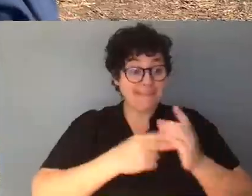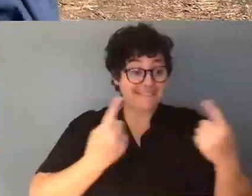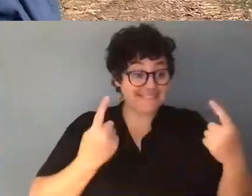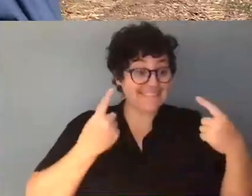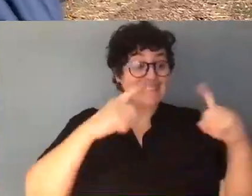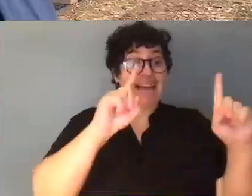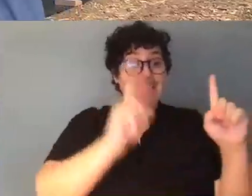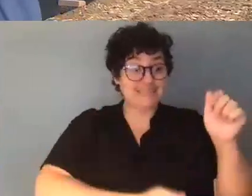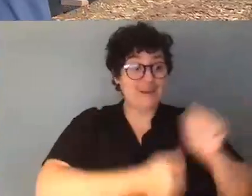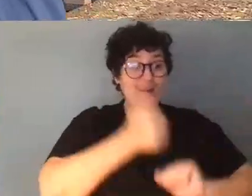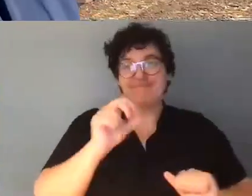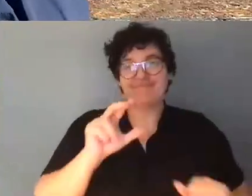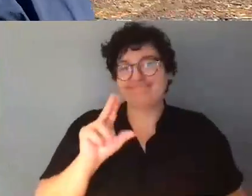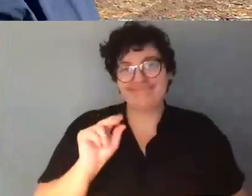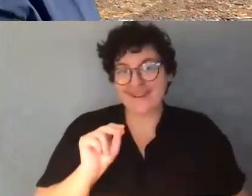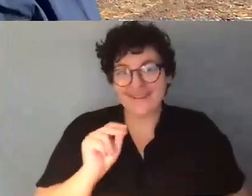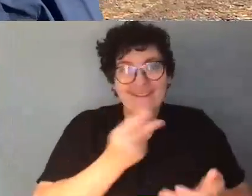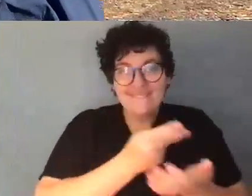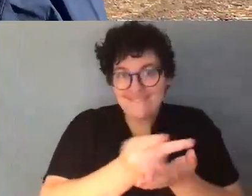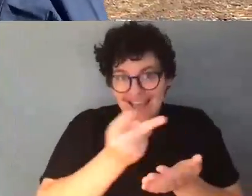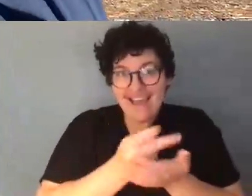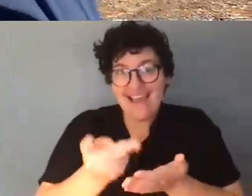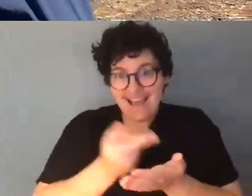ganado. Sí. Por ejemplo,